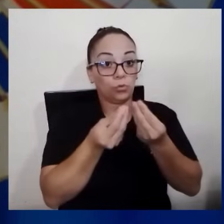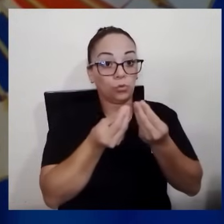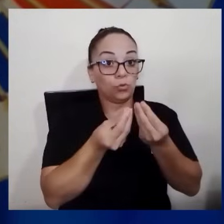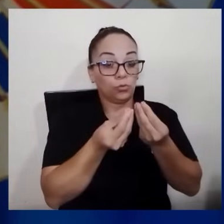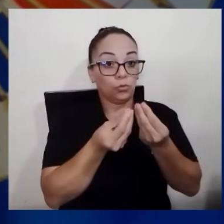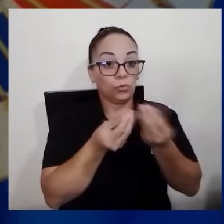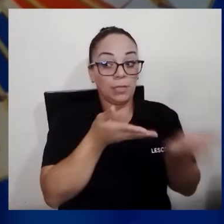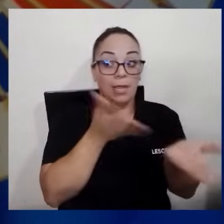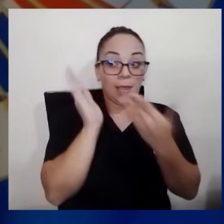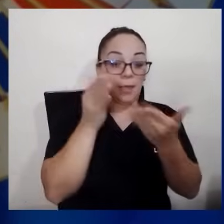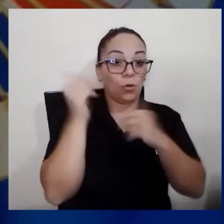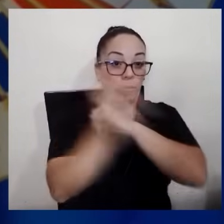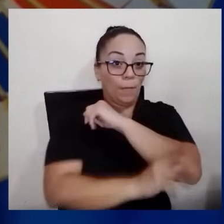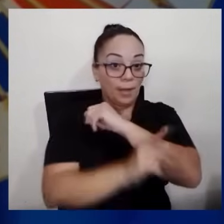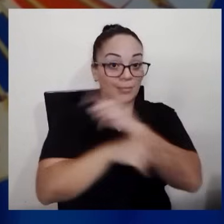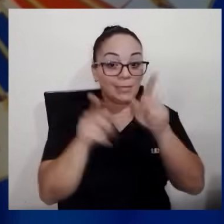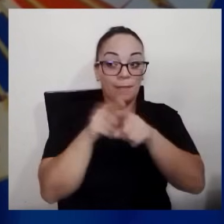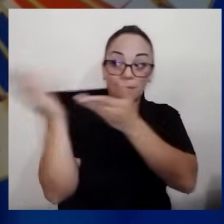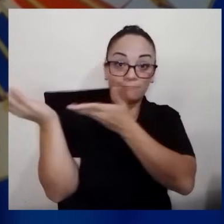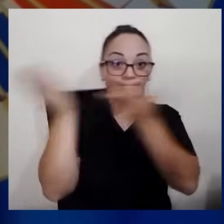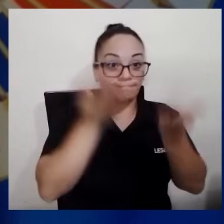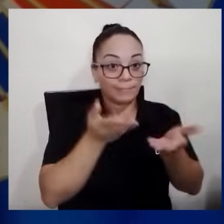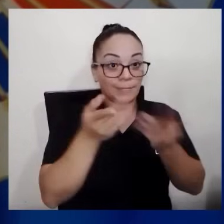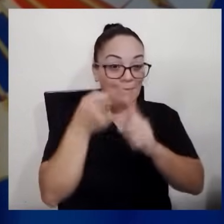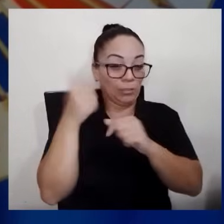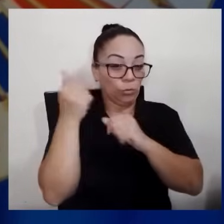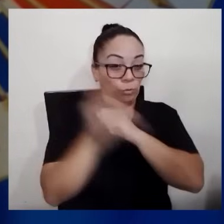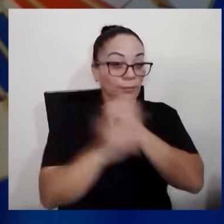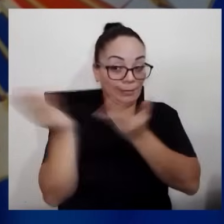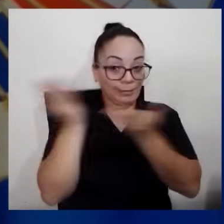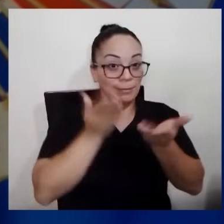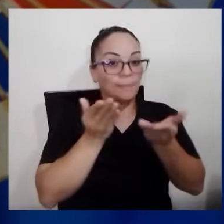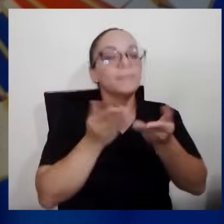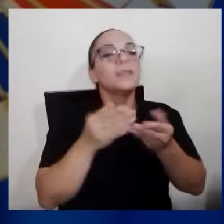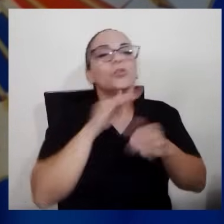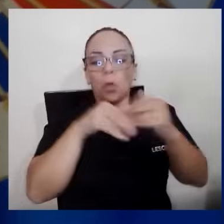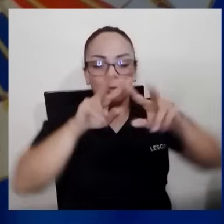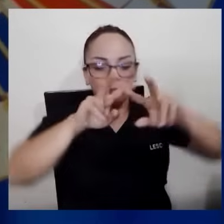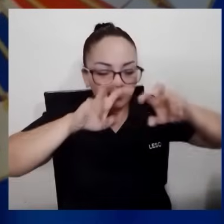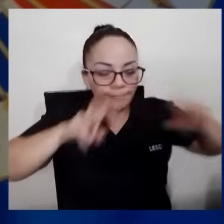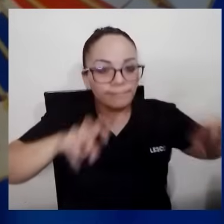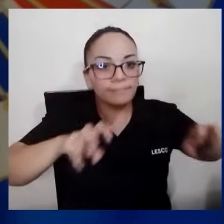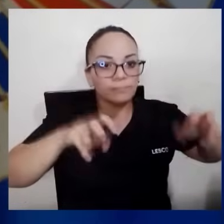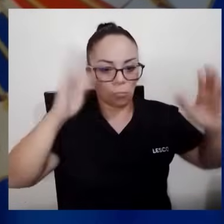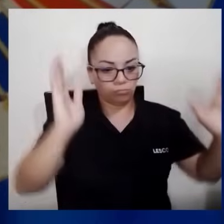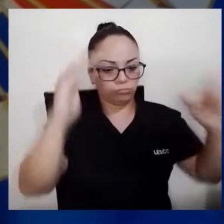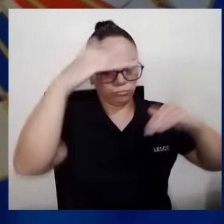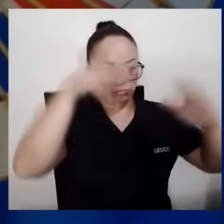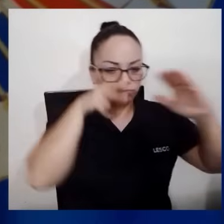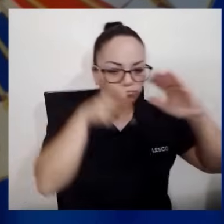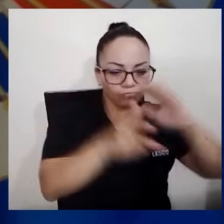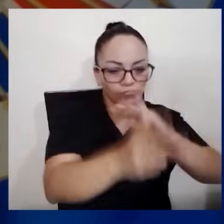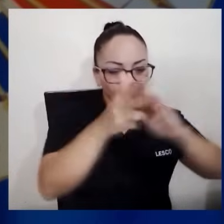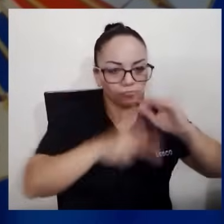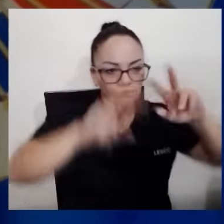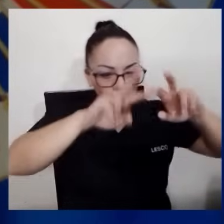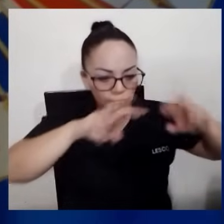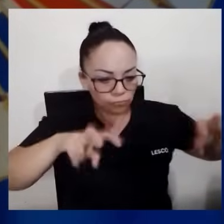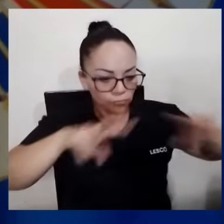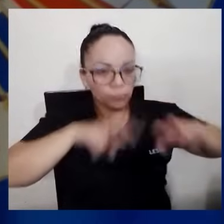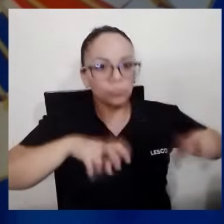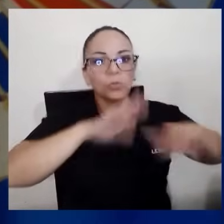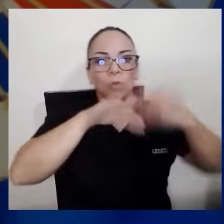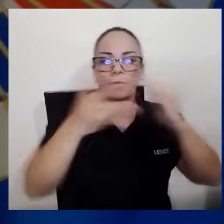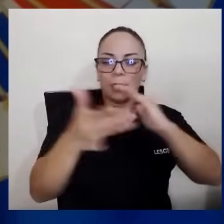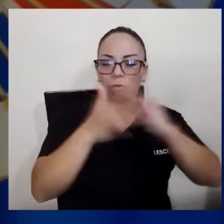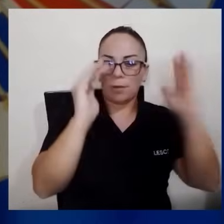importación sea revisada por escáneres de alta tecnología para asegurarnos que